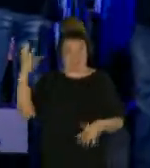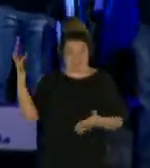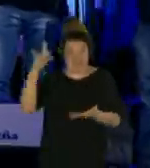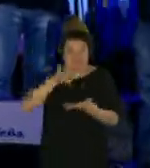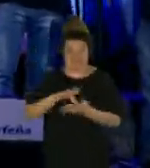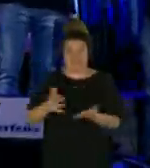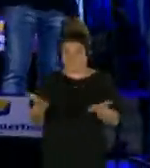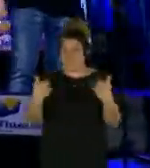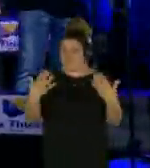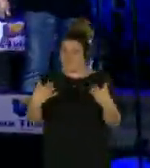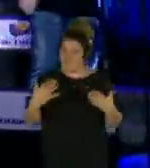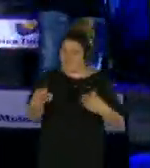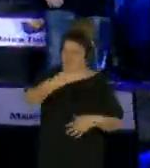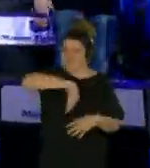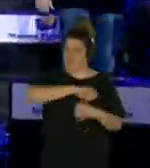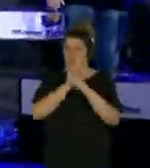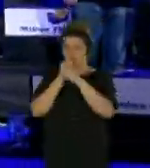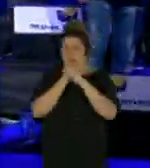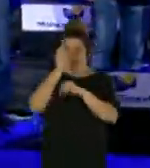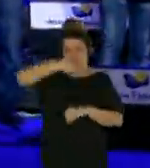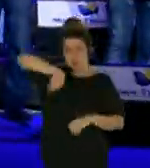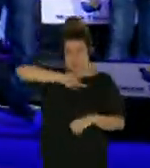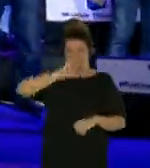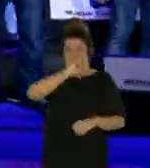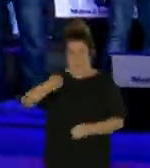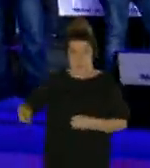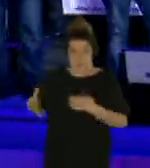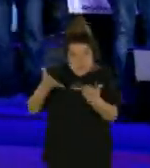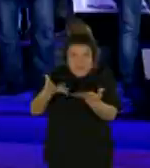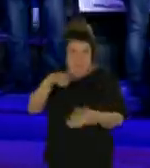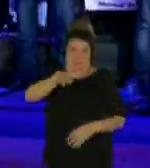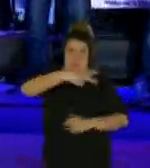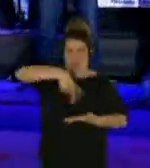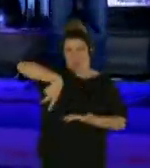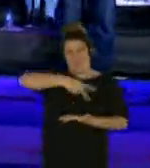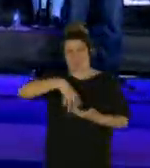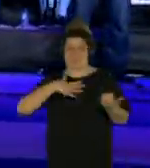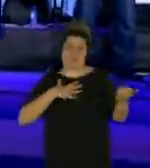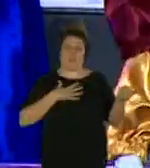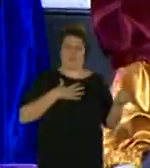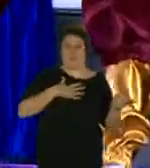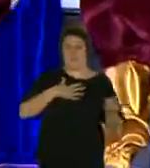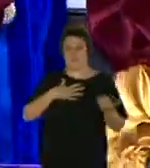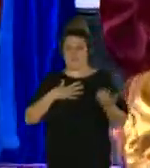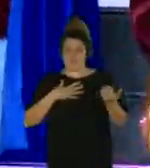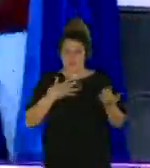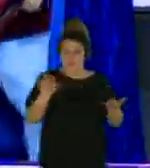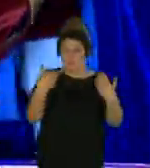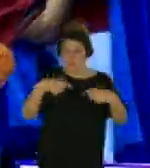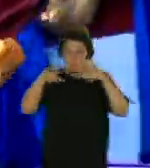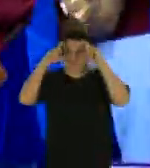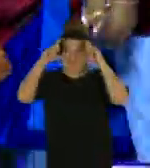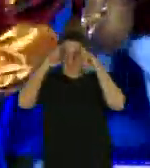carnaval, ¡vamos, gente! Baila con este ritmo que trae la Ni Fu ni Fa. Con gafas y con